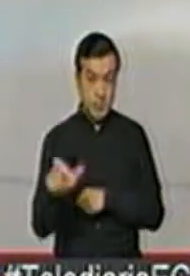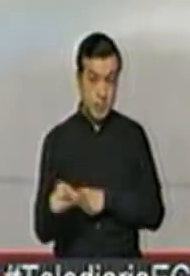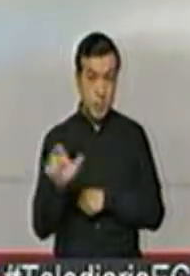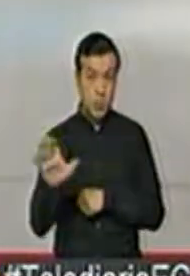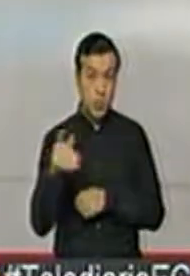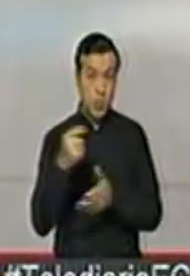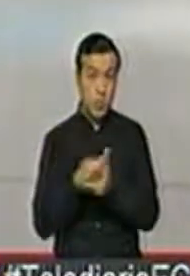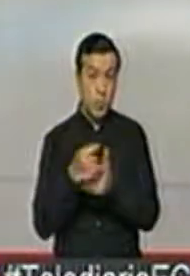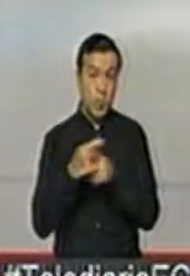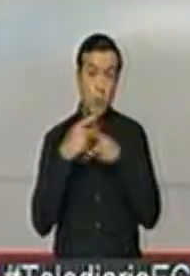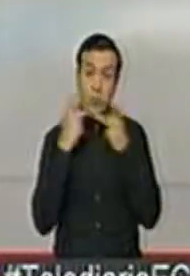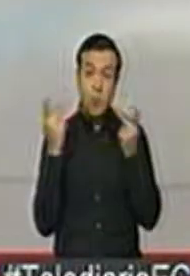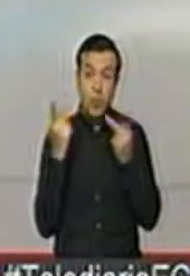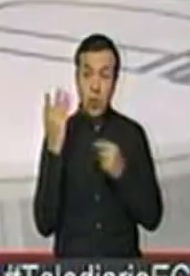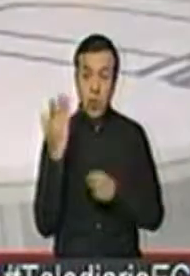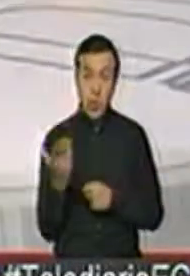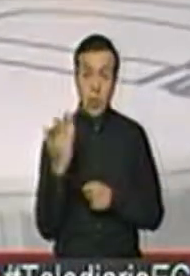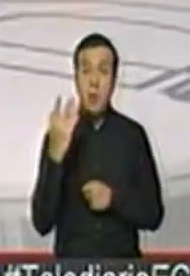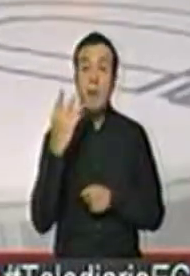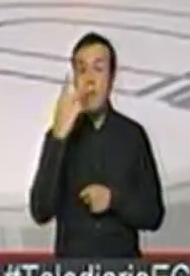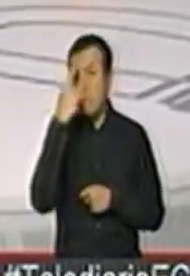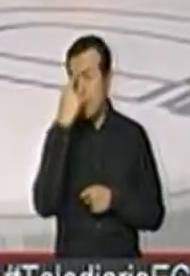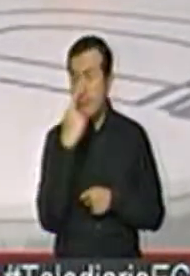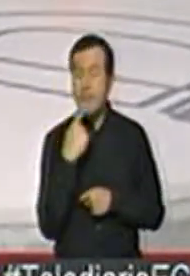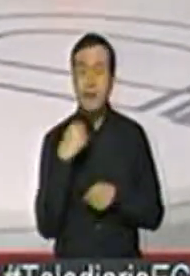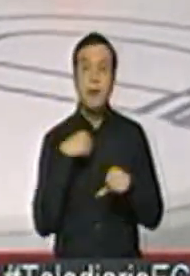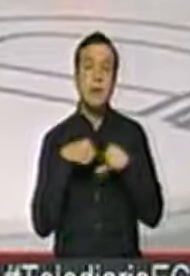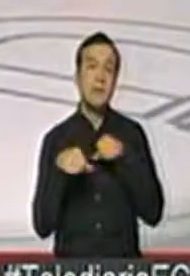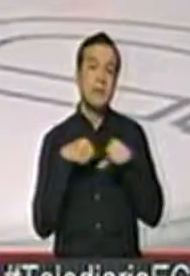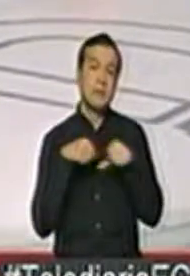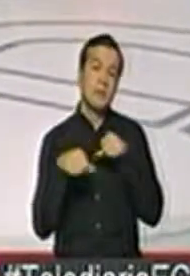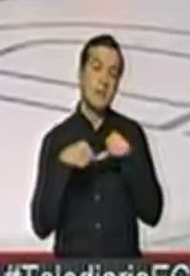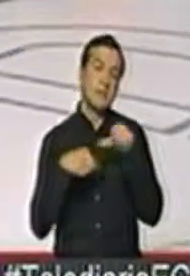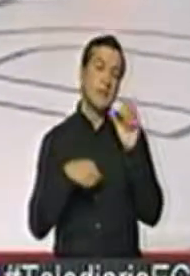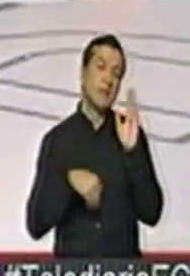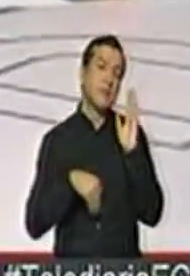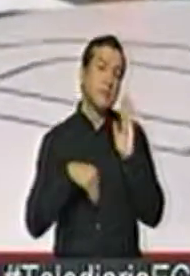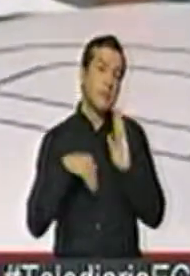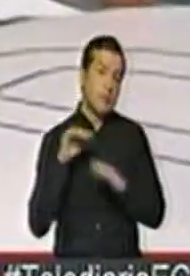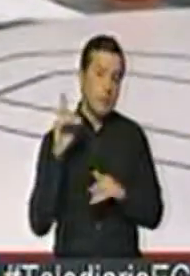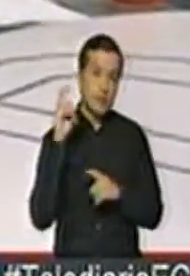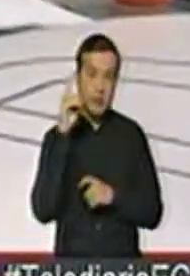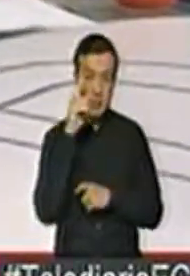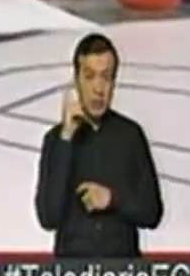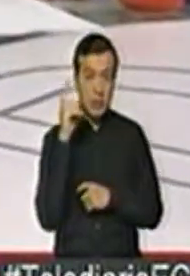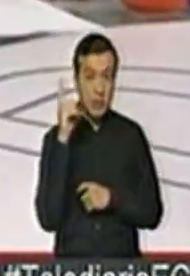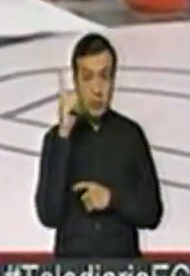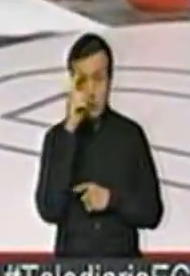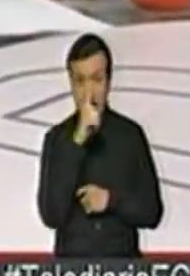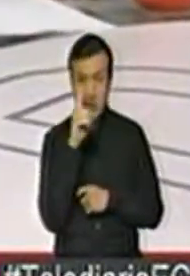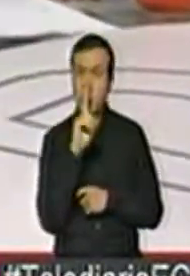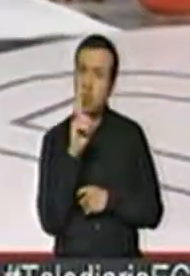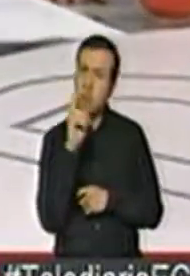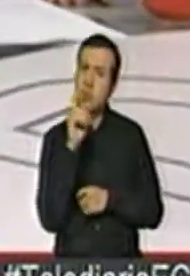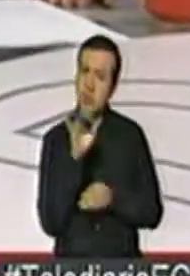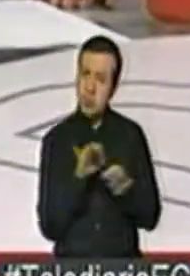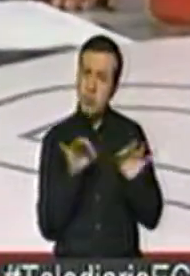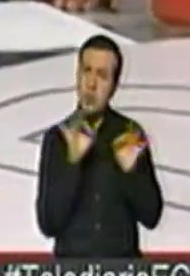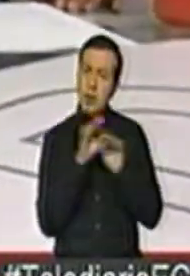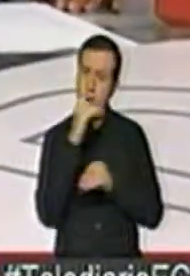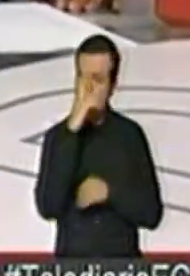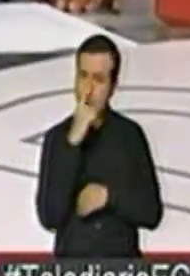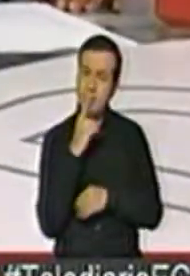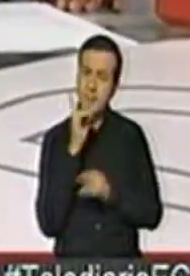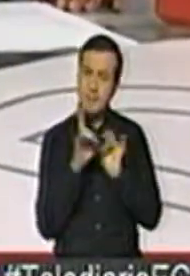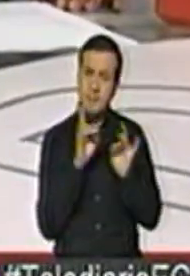en el área de compras públicas lo ven con un perfil administrativo y es mucho más complejo. No es difícil, pero se necesita un perfil adecuado.